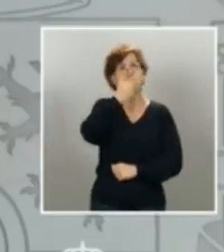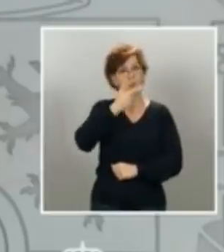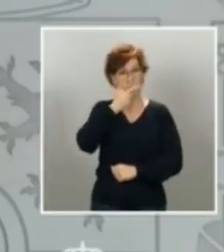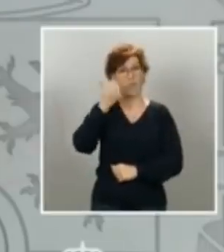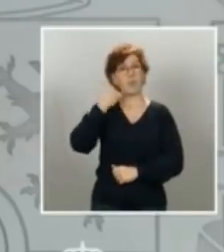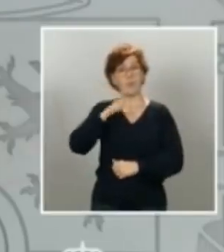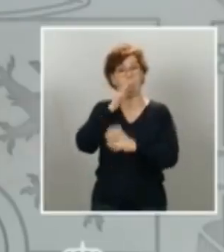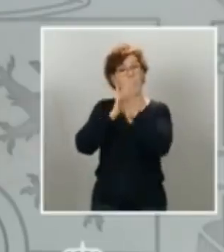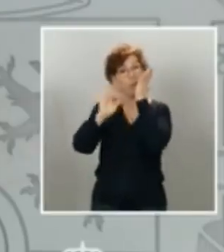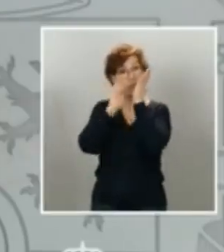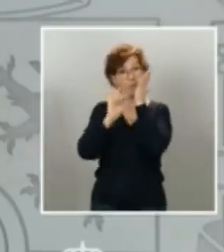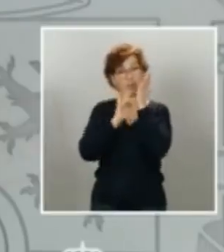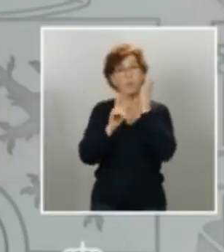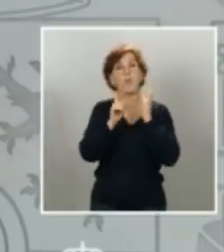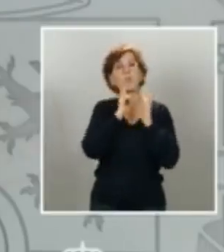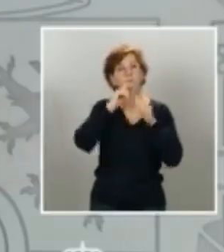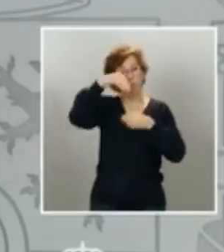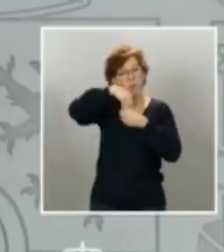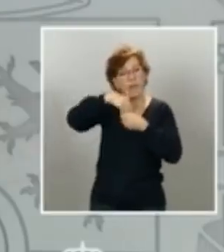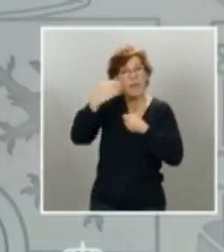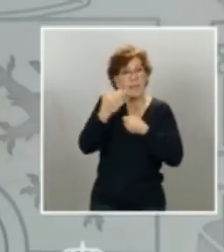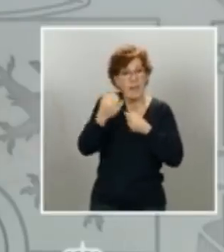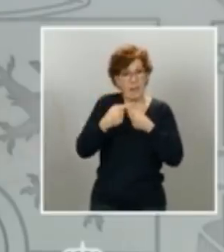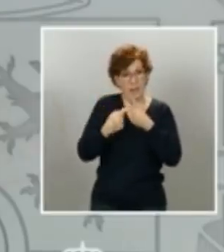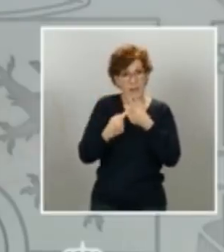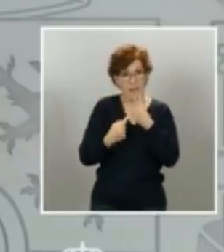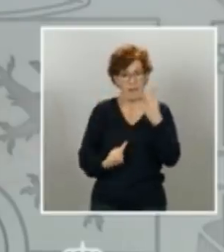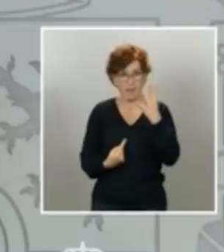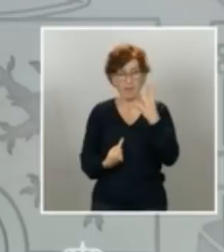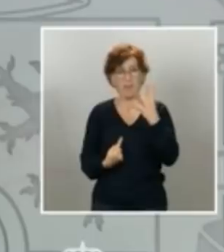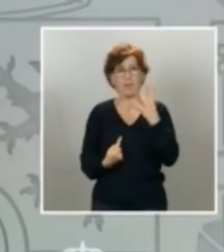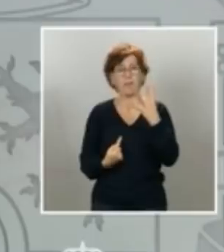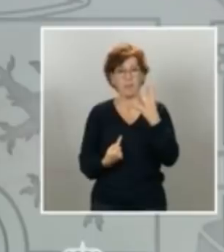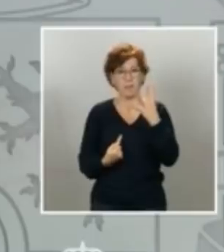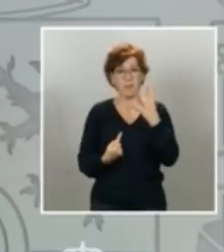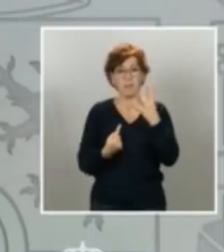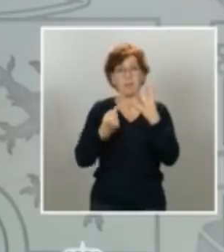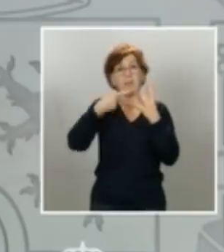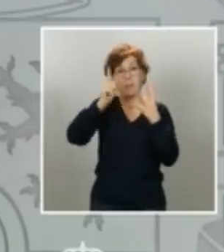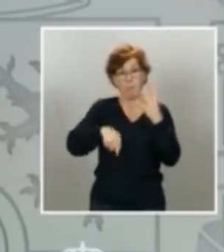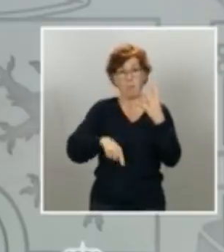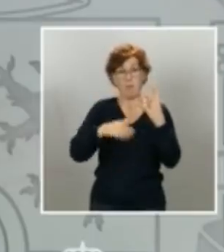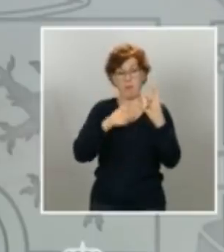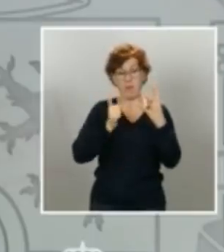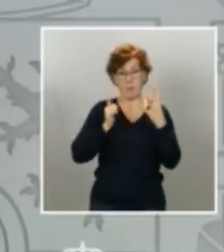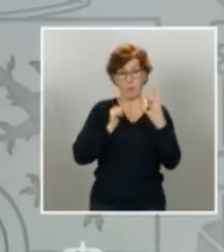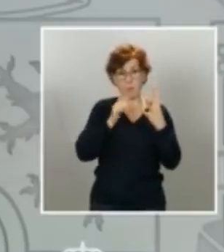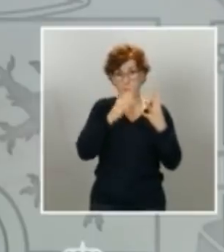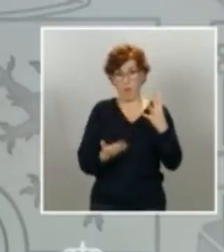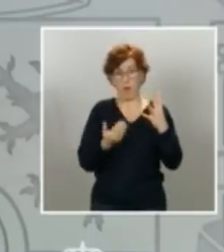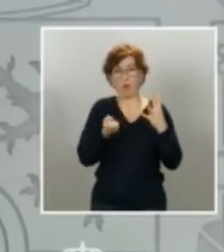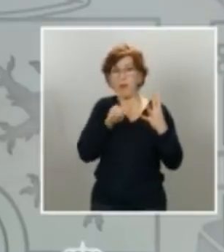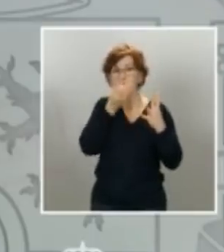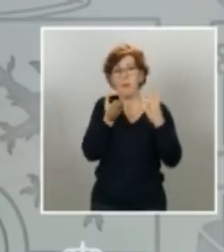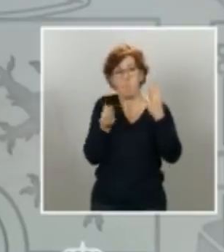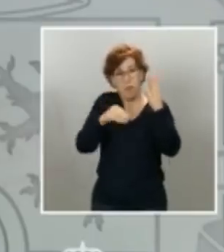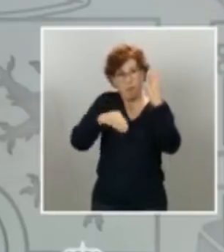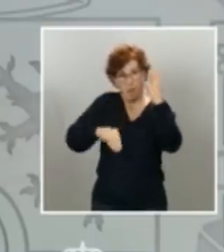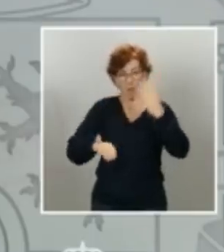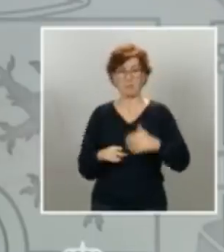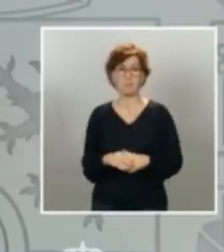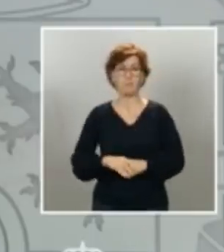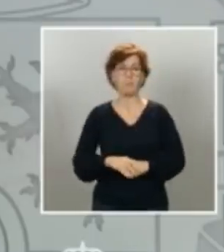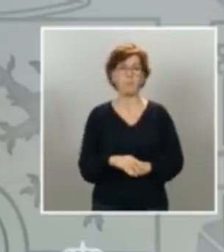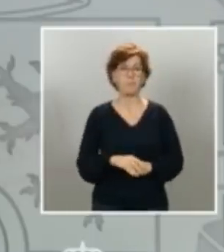ha tomado decisiones sin consultar con nadie y ahora confiesa que lo único que se le ocurre es que sigamos confinados lógicamente